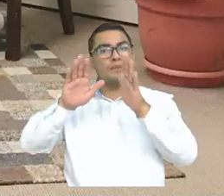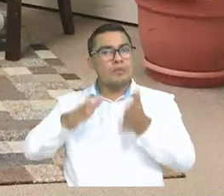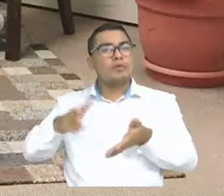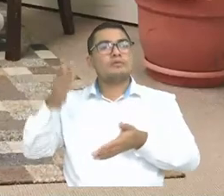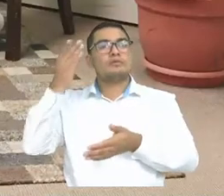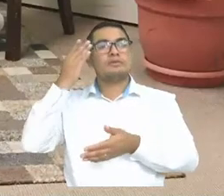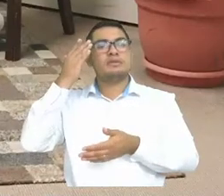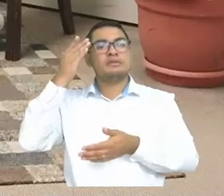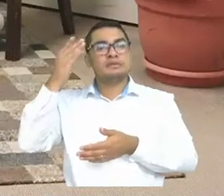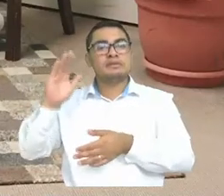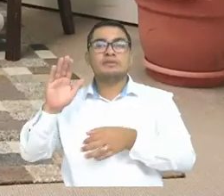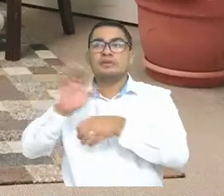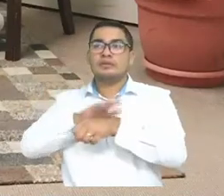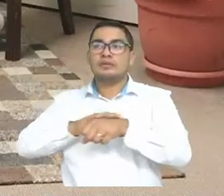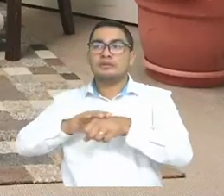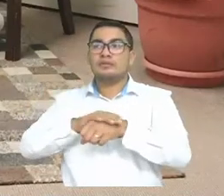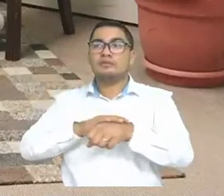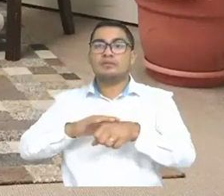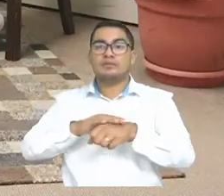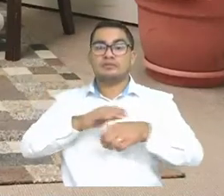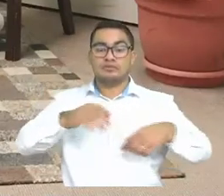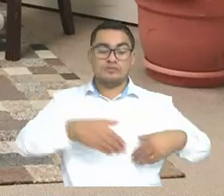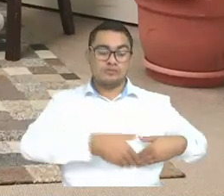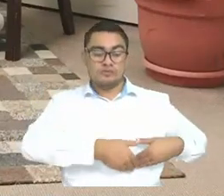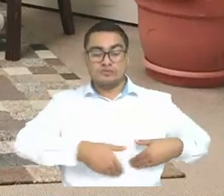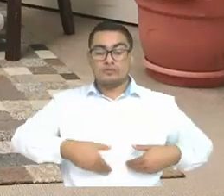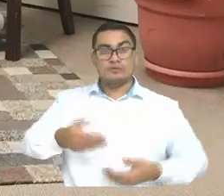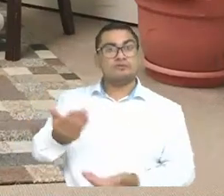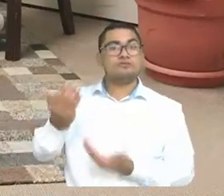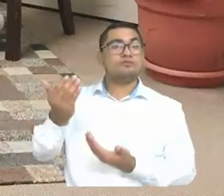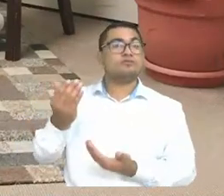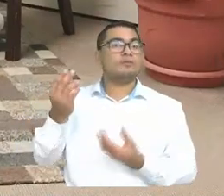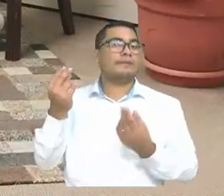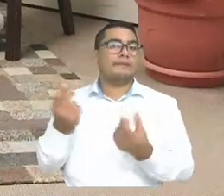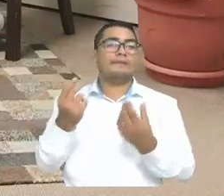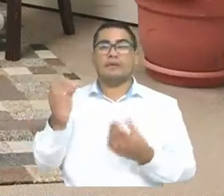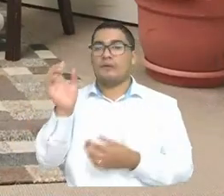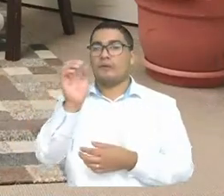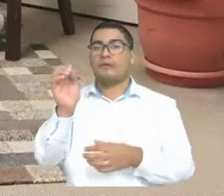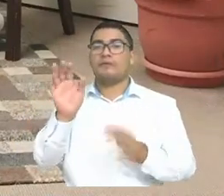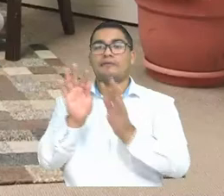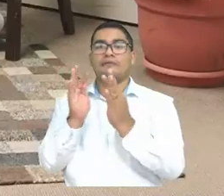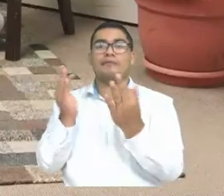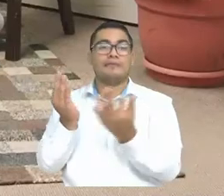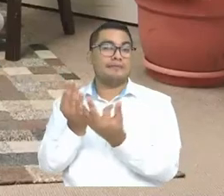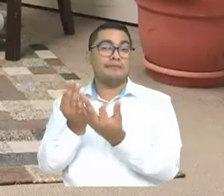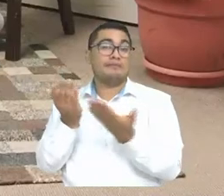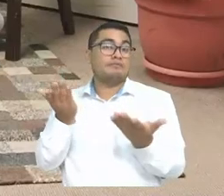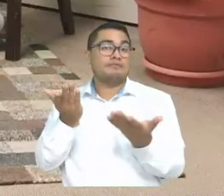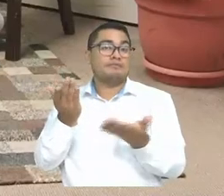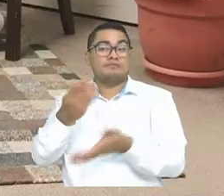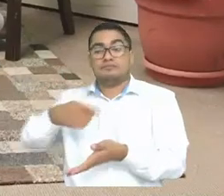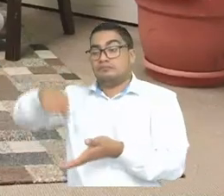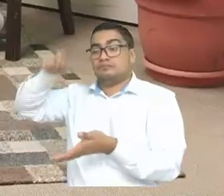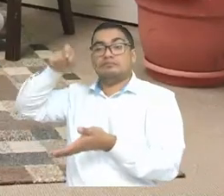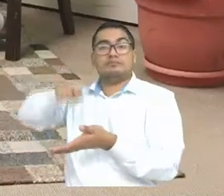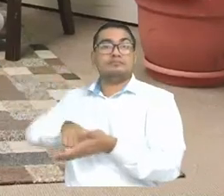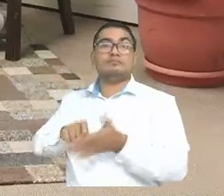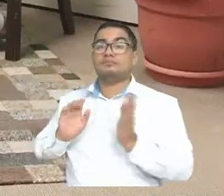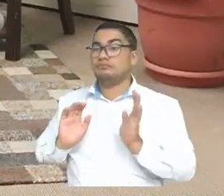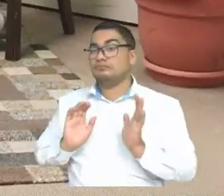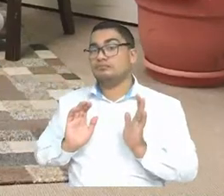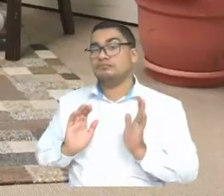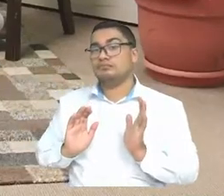consentir la realización de la cesárea por emergencia, o el familiar de la paciente, si en este caso la paciente está inconsciente o no puede